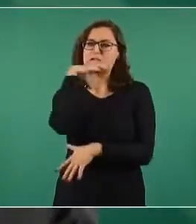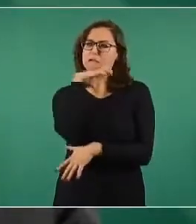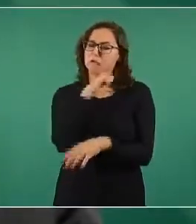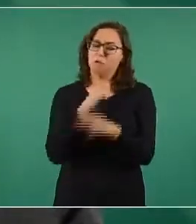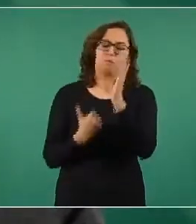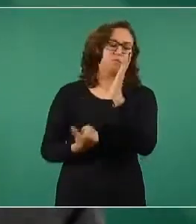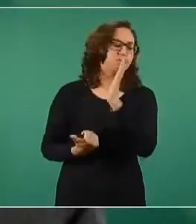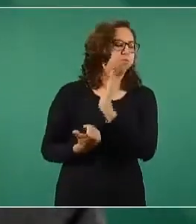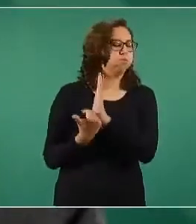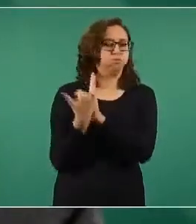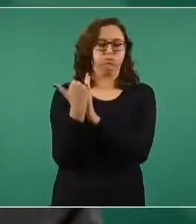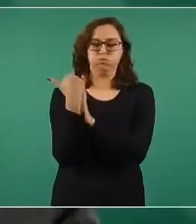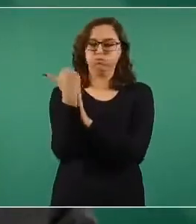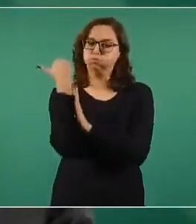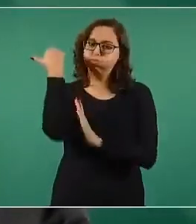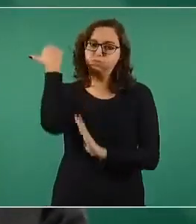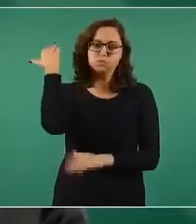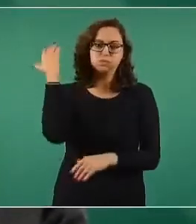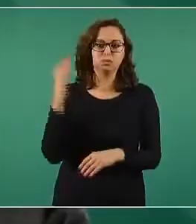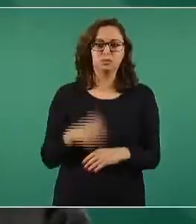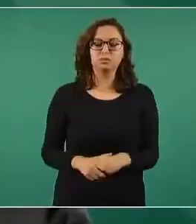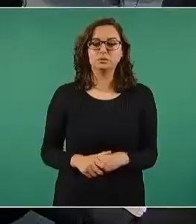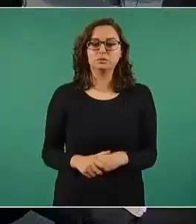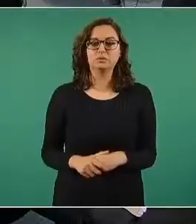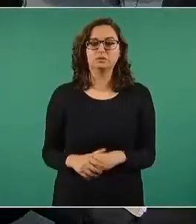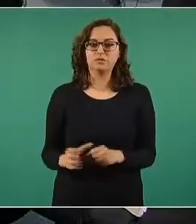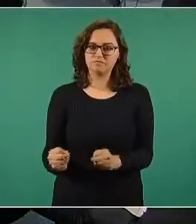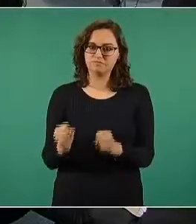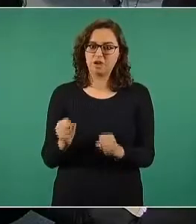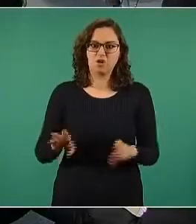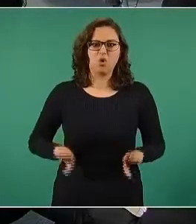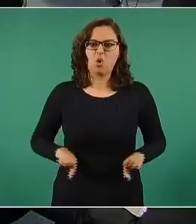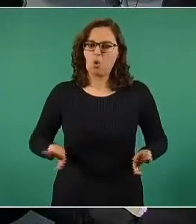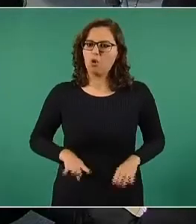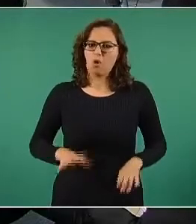hace que brote la ruda franqueza.